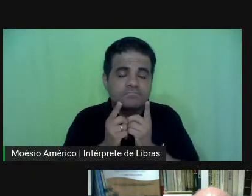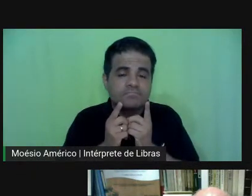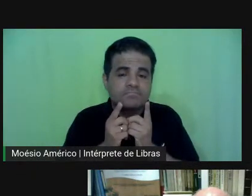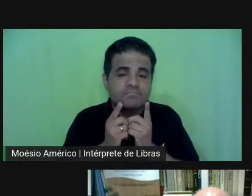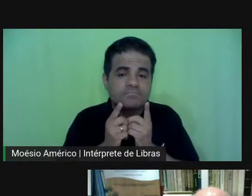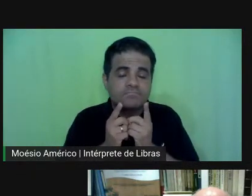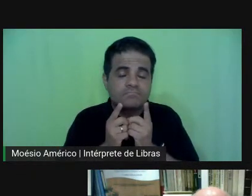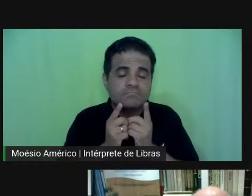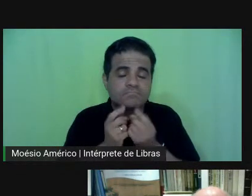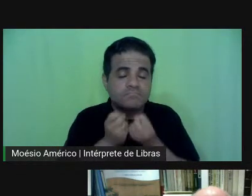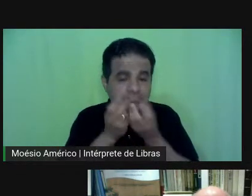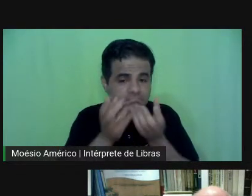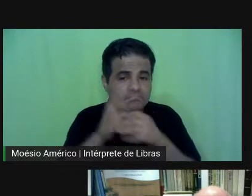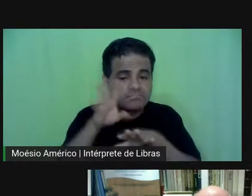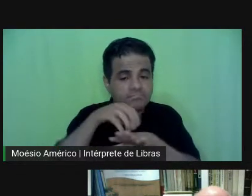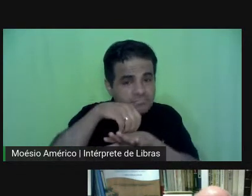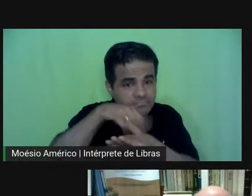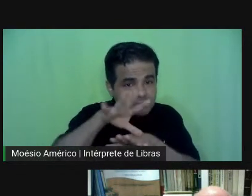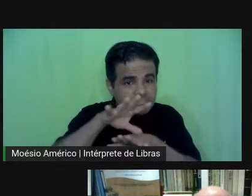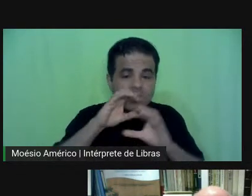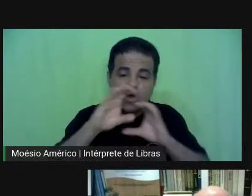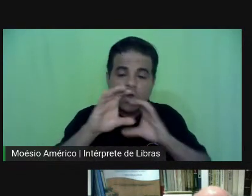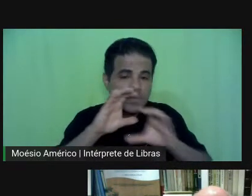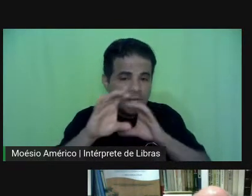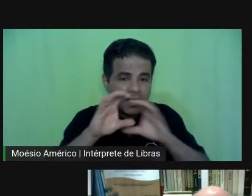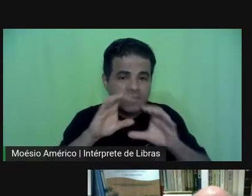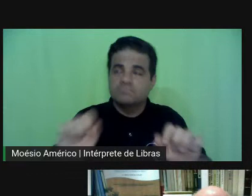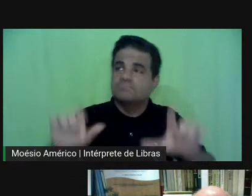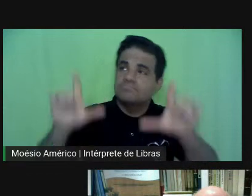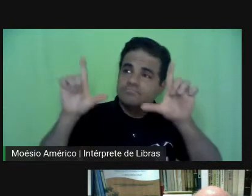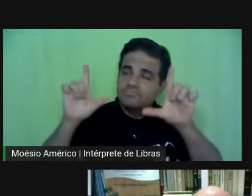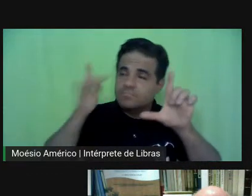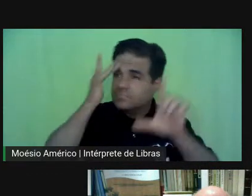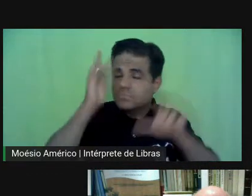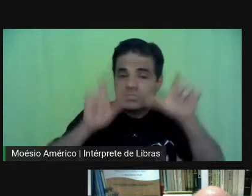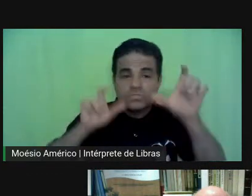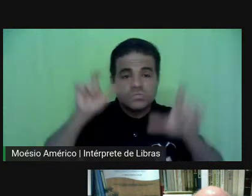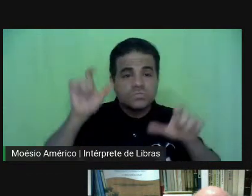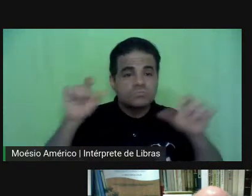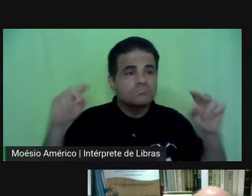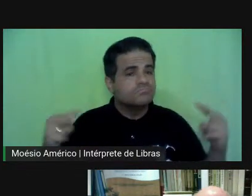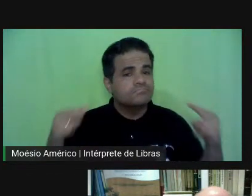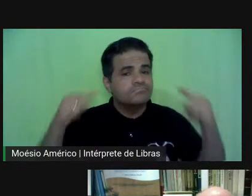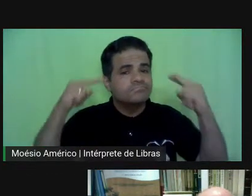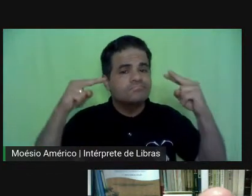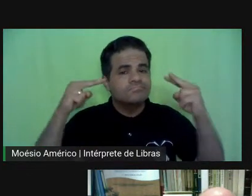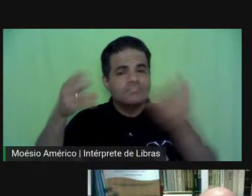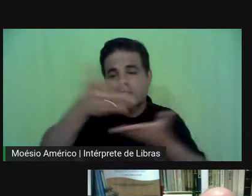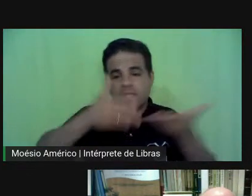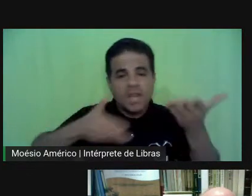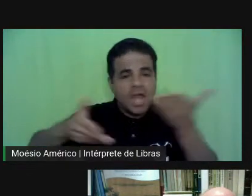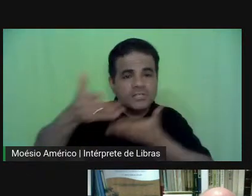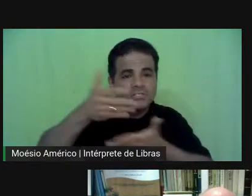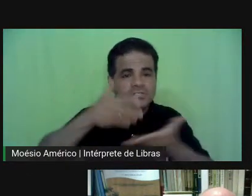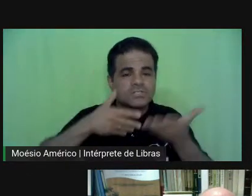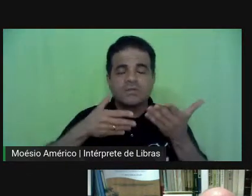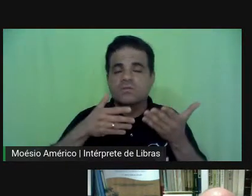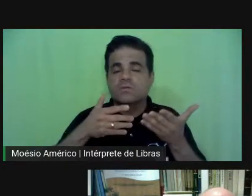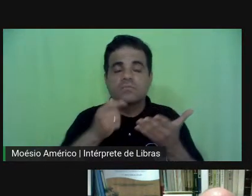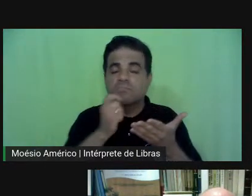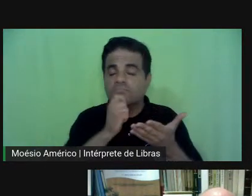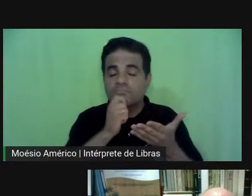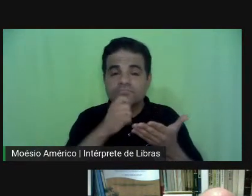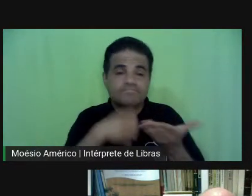dado los medios de comunicación nos bajoneó y las personas están sirviendo y están interesando en los